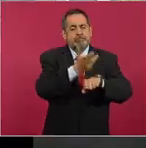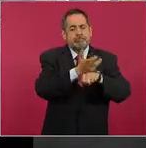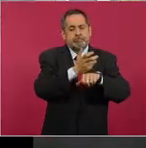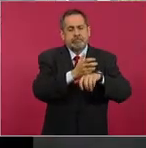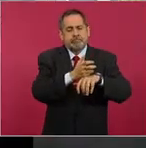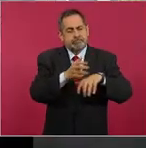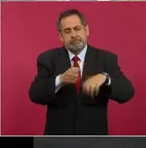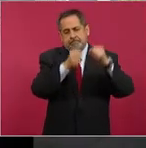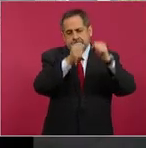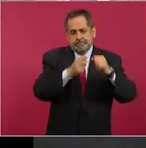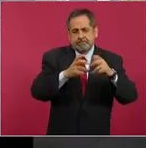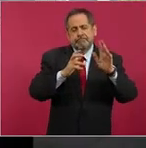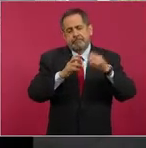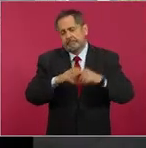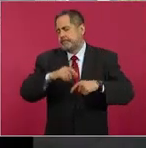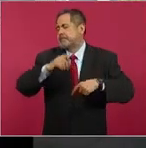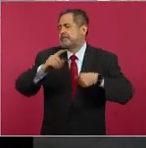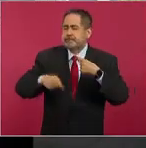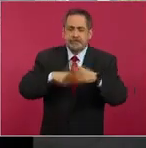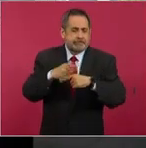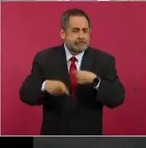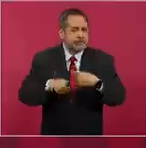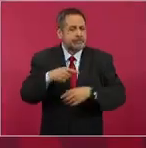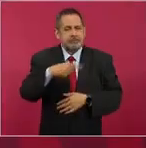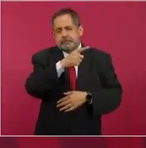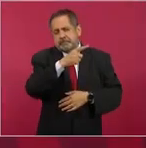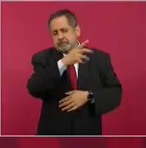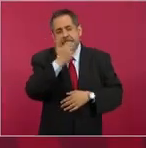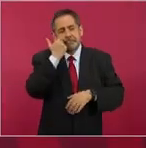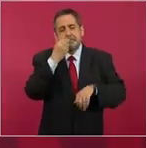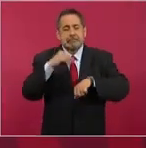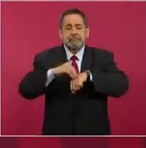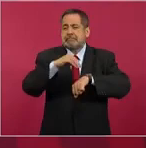Y luego ya también otro pretexto,